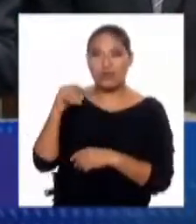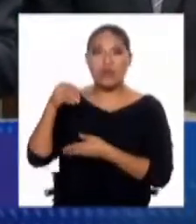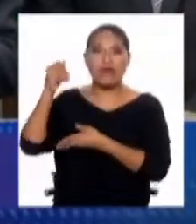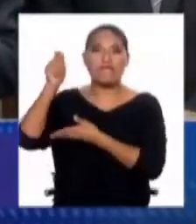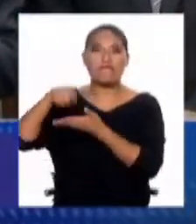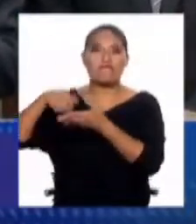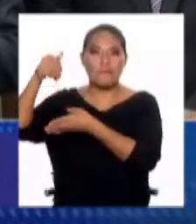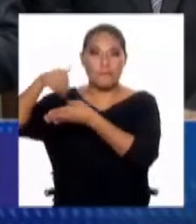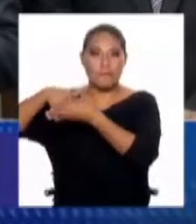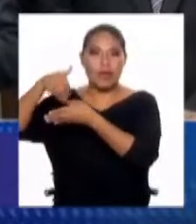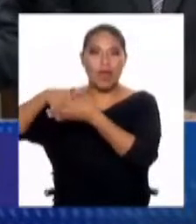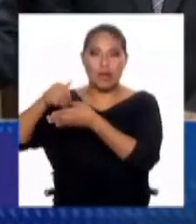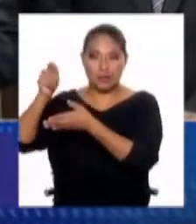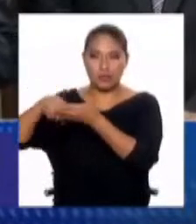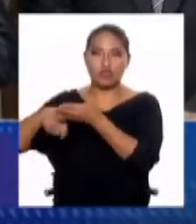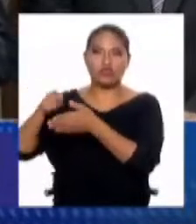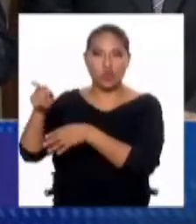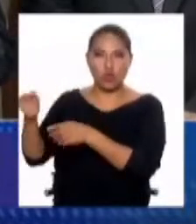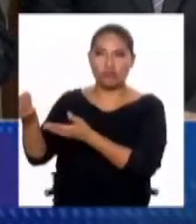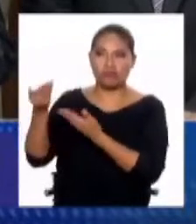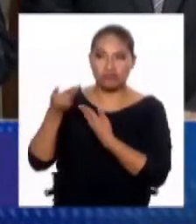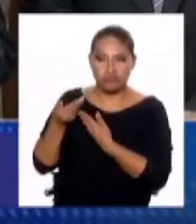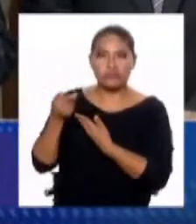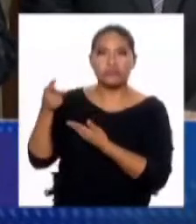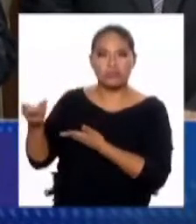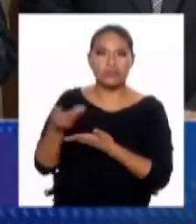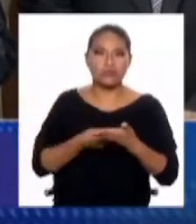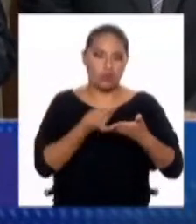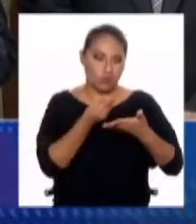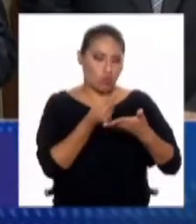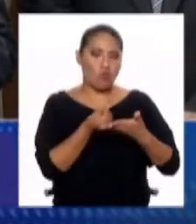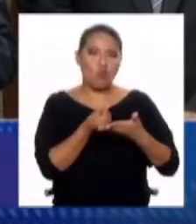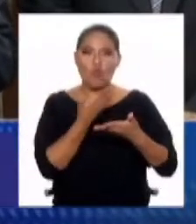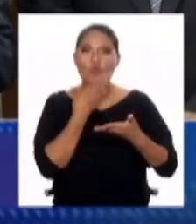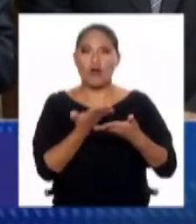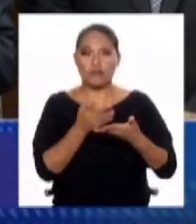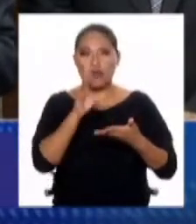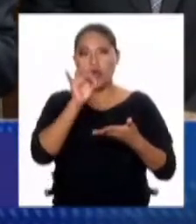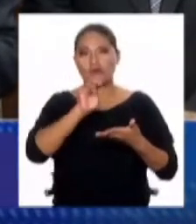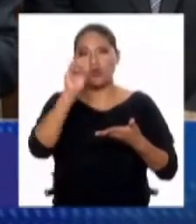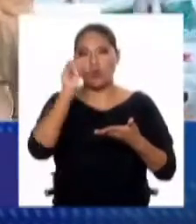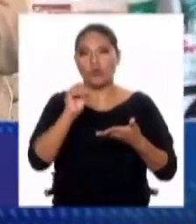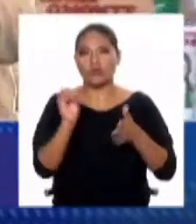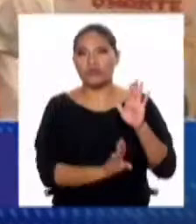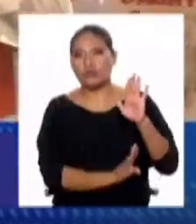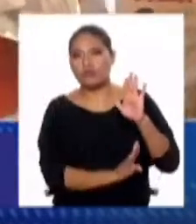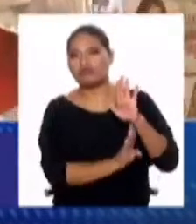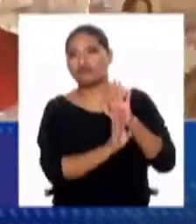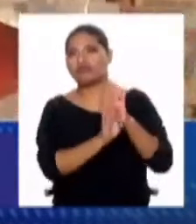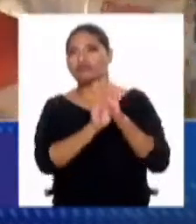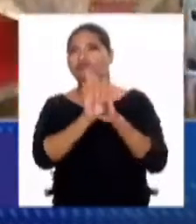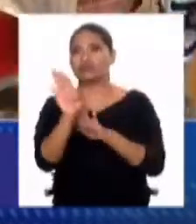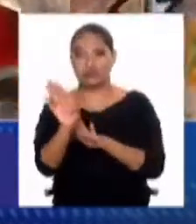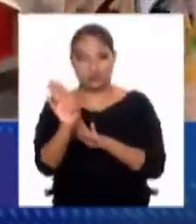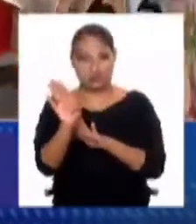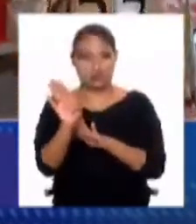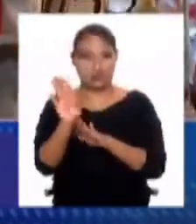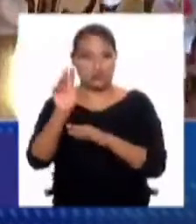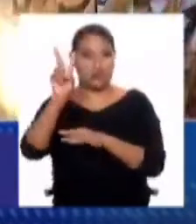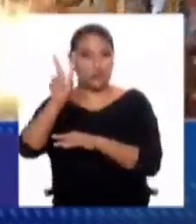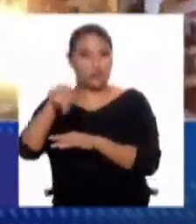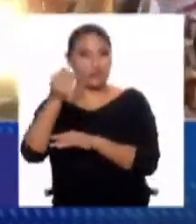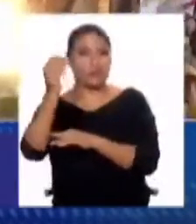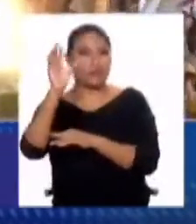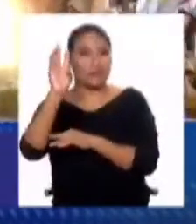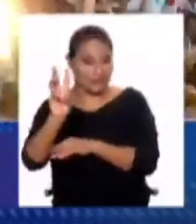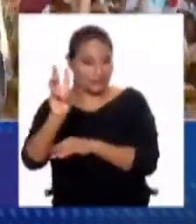2006, señala pues que se entregó el país con un 8% de crecimiento. Se